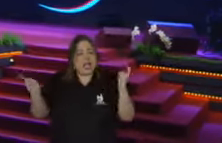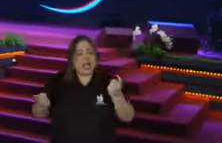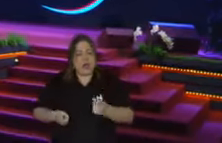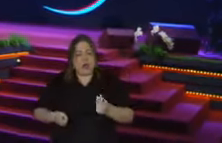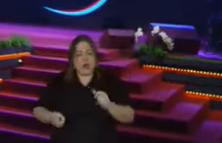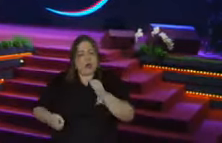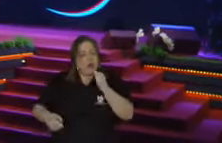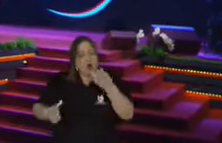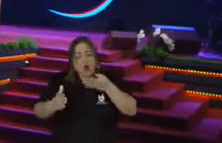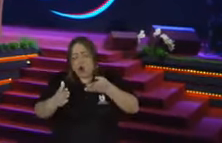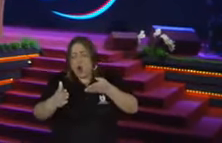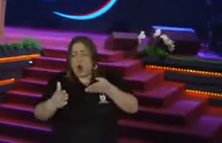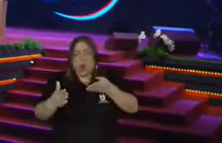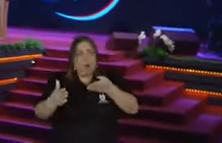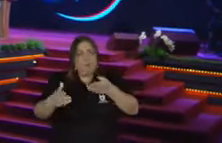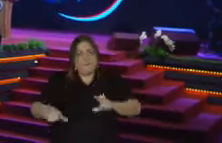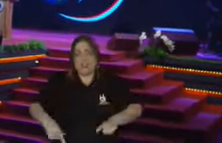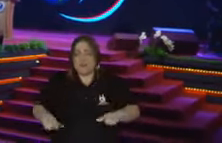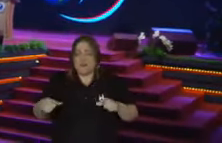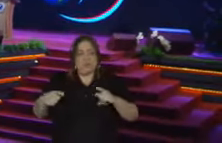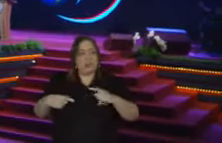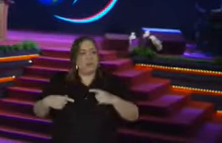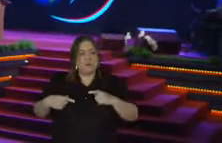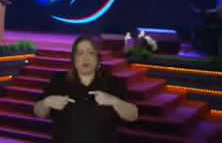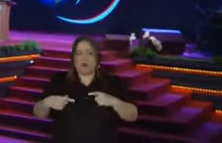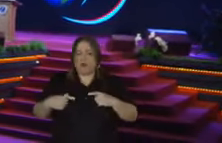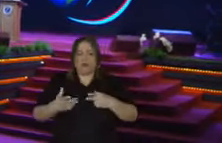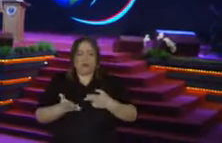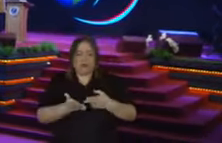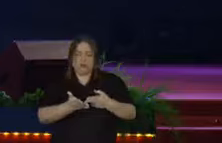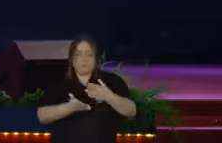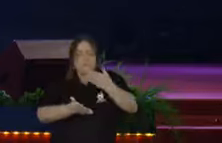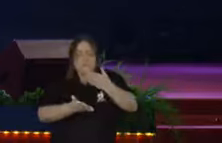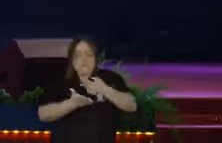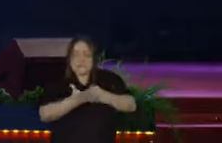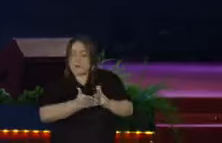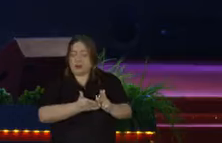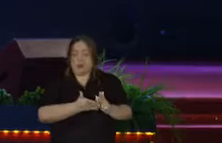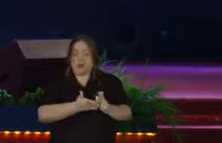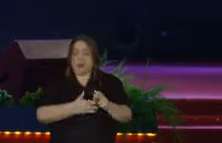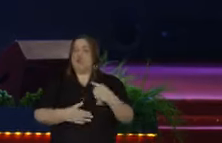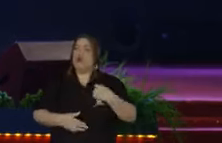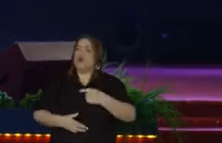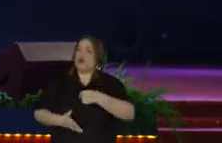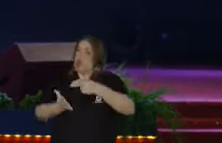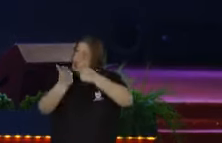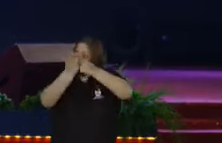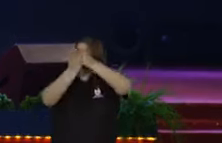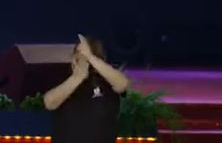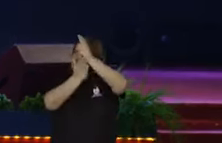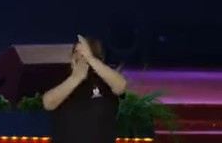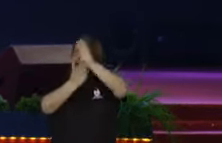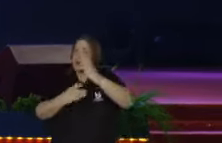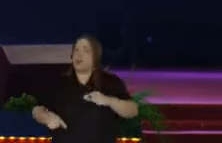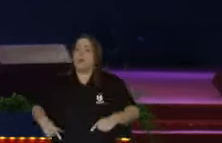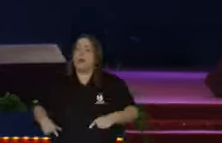los dardos que tiras contra nosotros, porque tenemos la autoridad que viene del trono de la gracia.